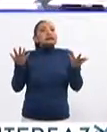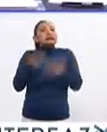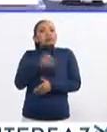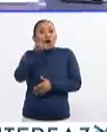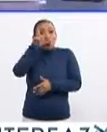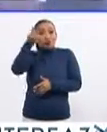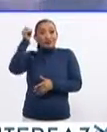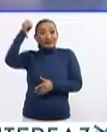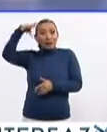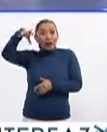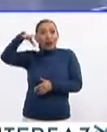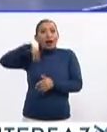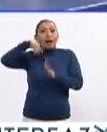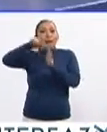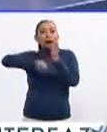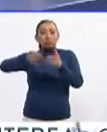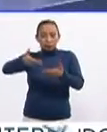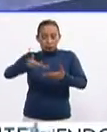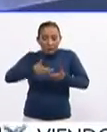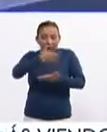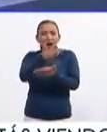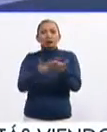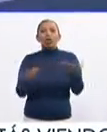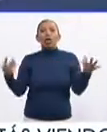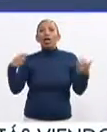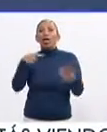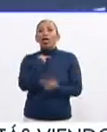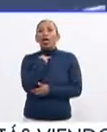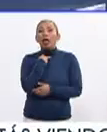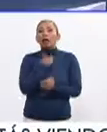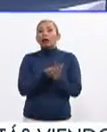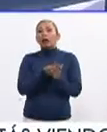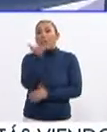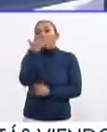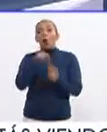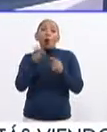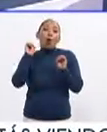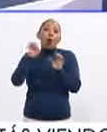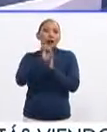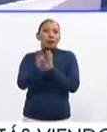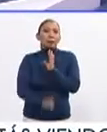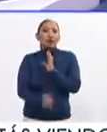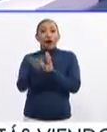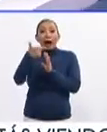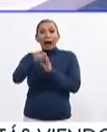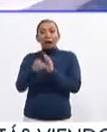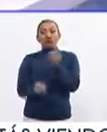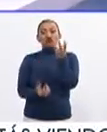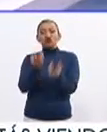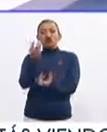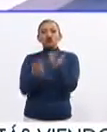la luz encendida y ese mes ya llegaba caro el recibo. Sí, o dejabas el gas